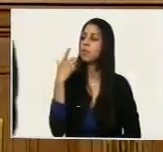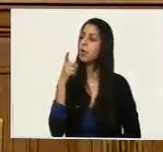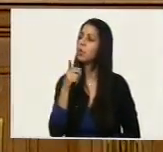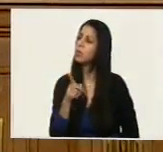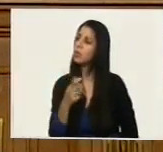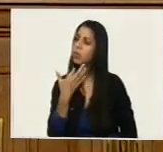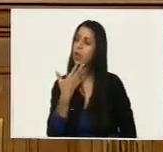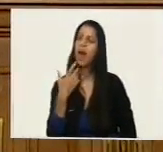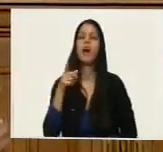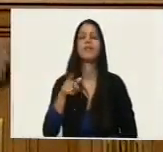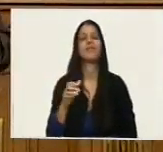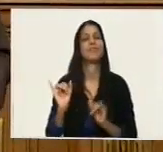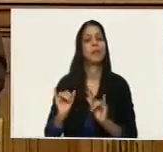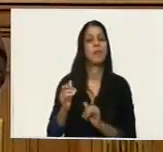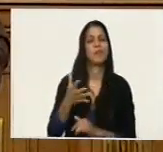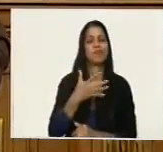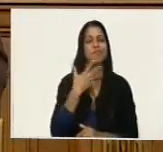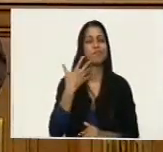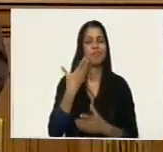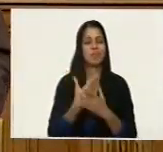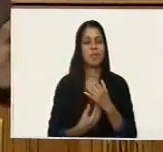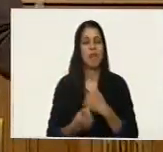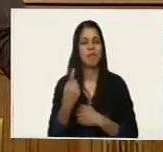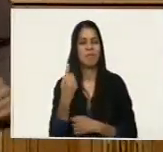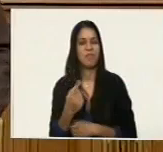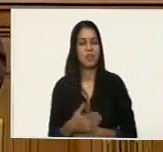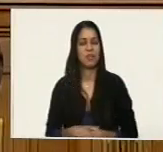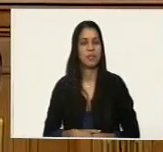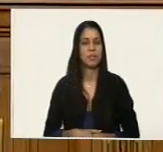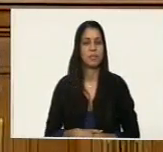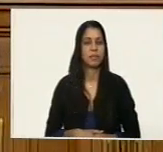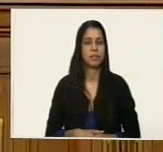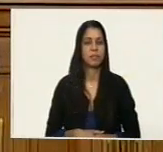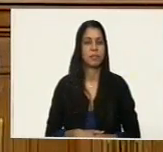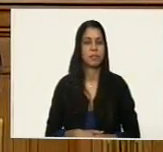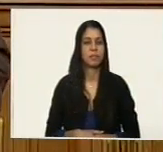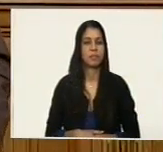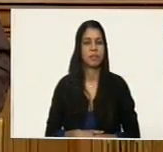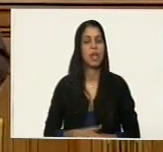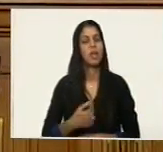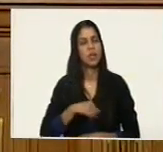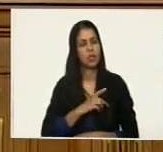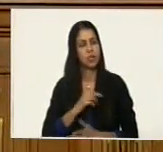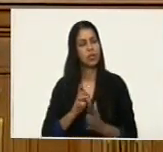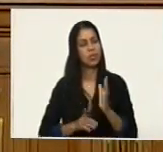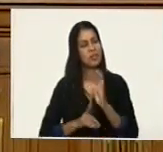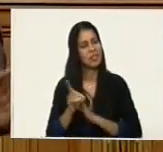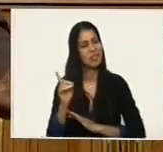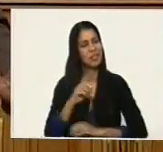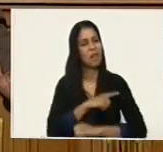careces. No, de verdad que soy una potencia, que soy una... Vamos a llegar. Pero deja que lleguemos.